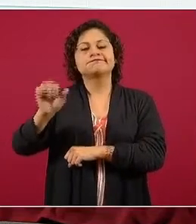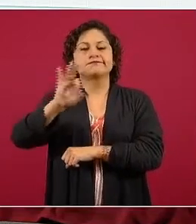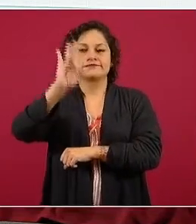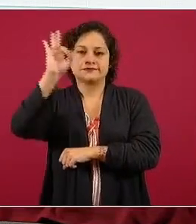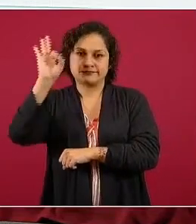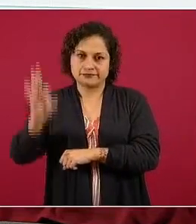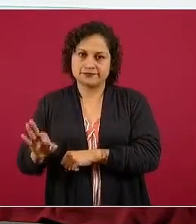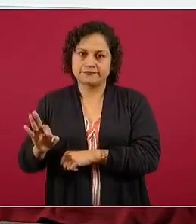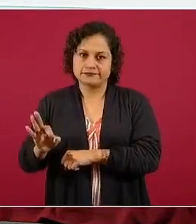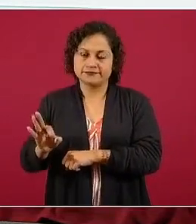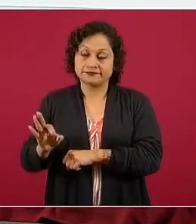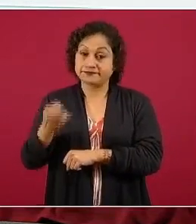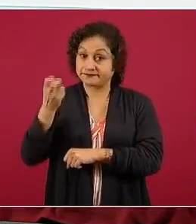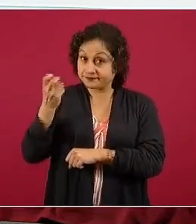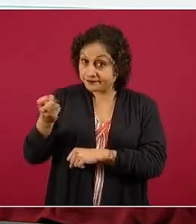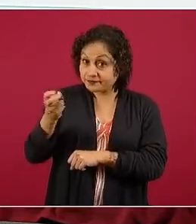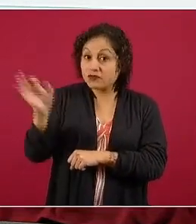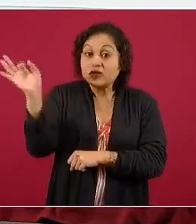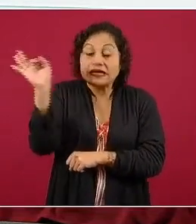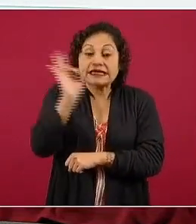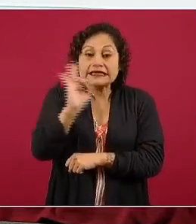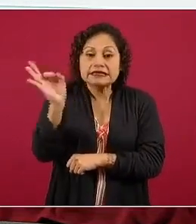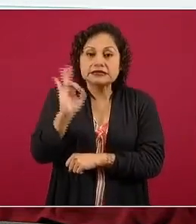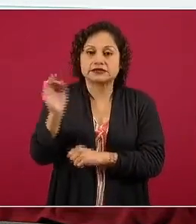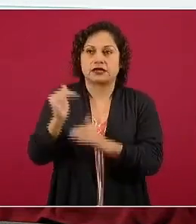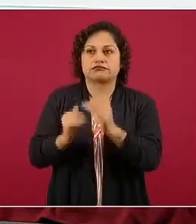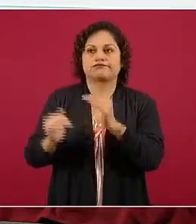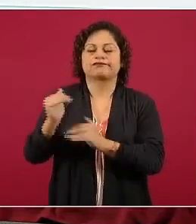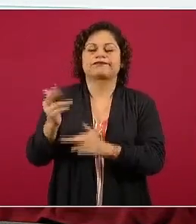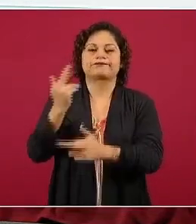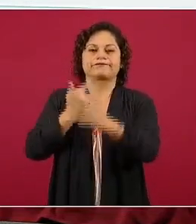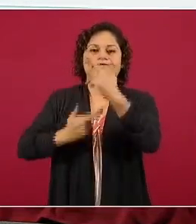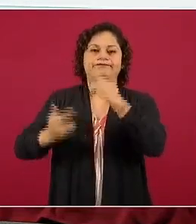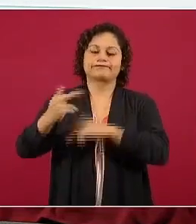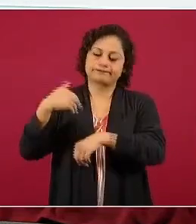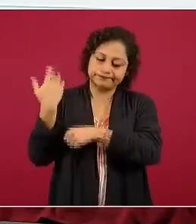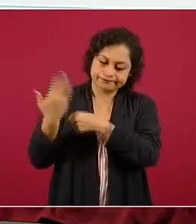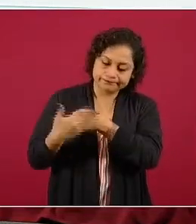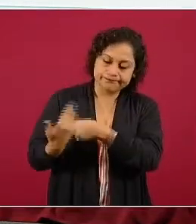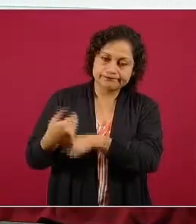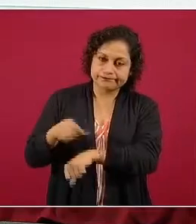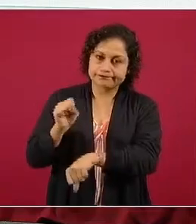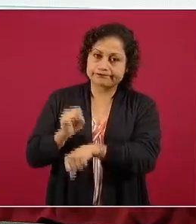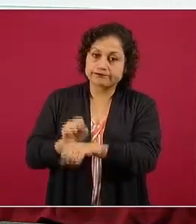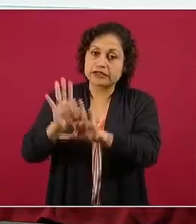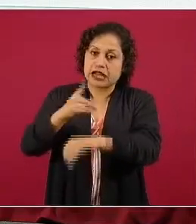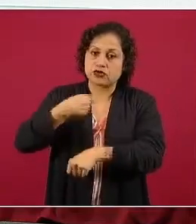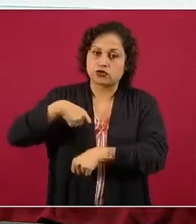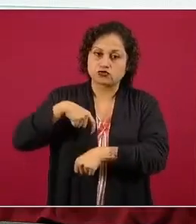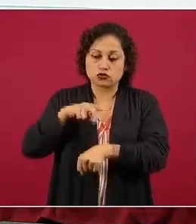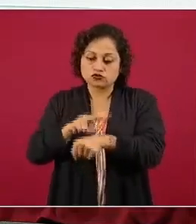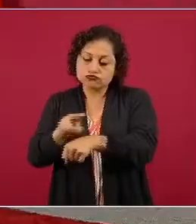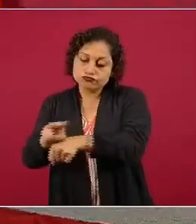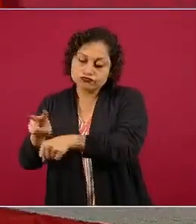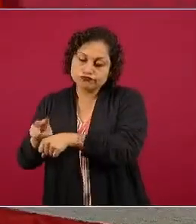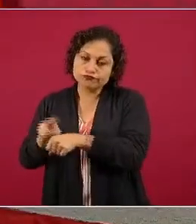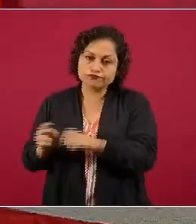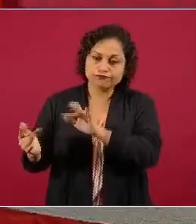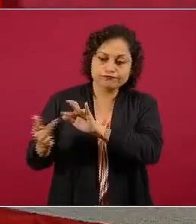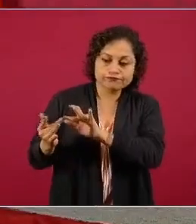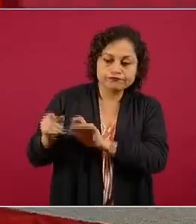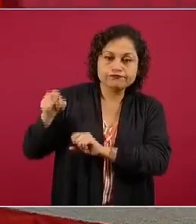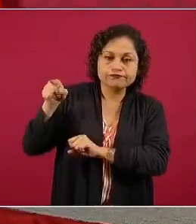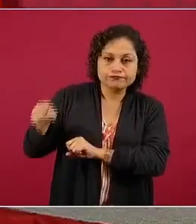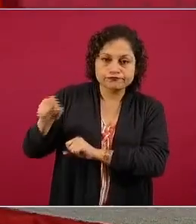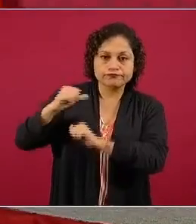y esto puede ser una señal de un repunte para las próximas semanas que estaremos vigilando y en comunicación con las autoridades